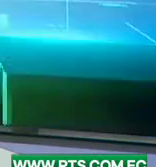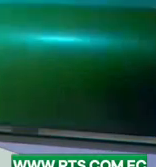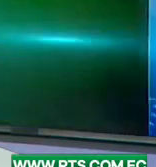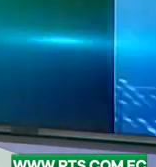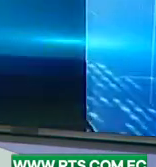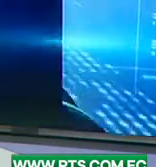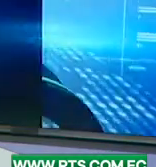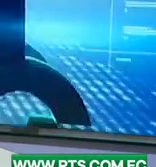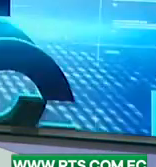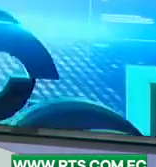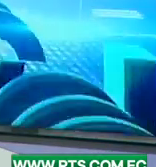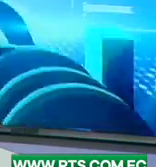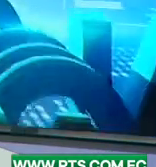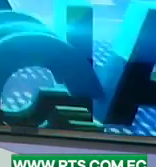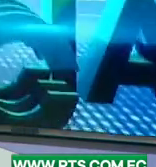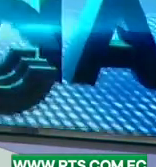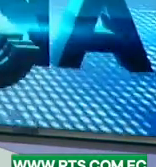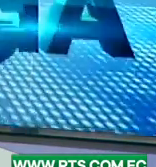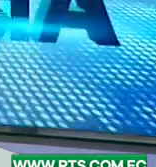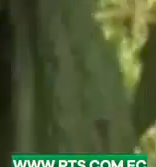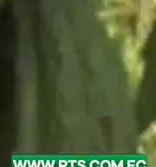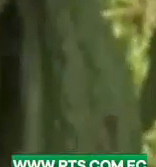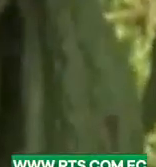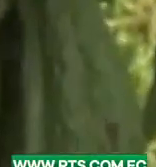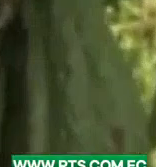de 5.000 años.